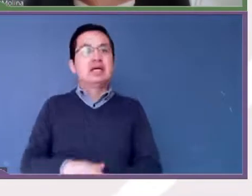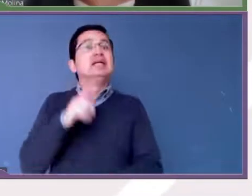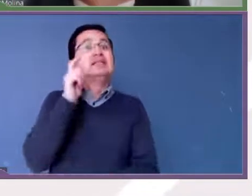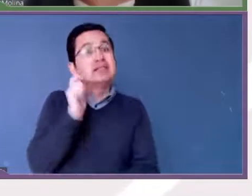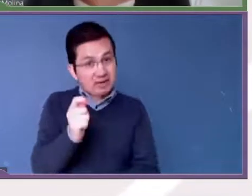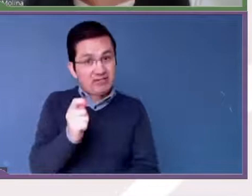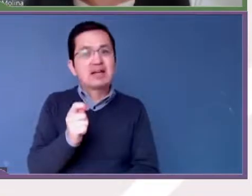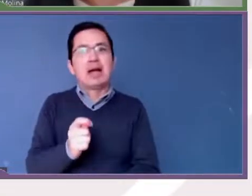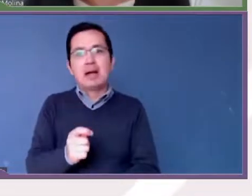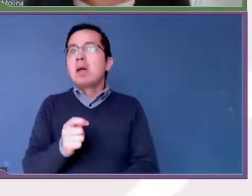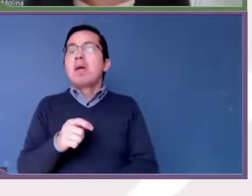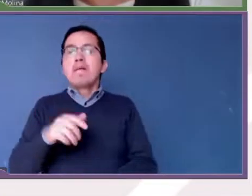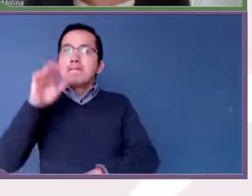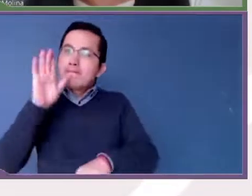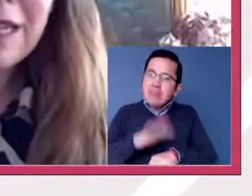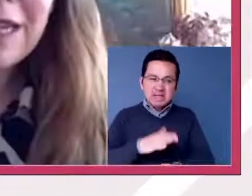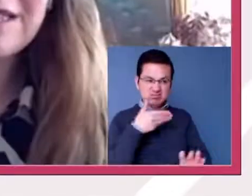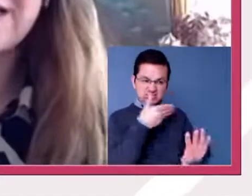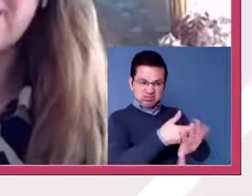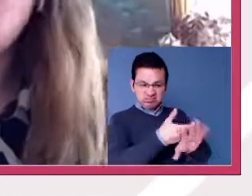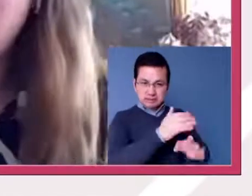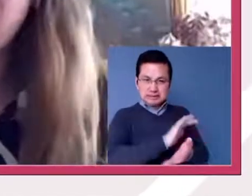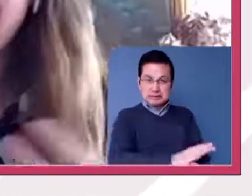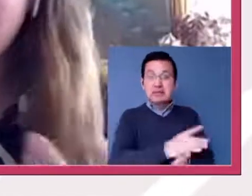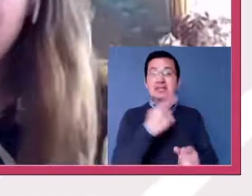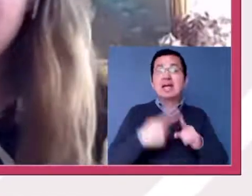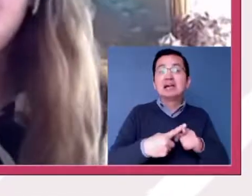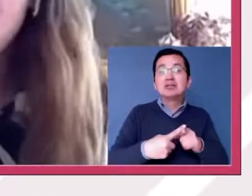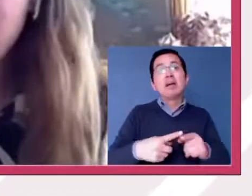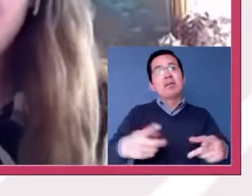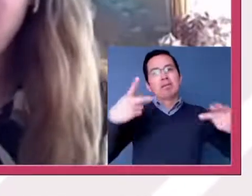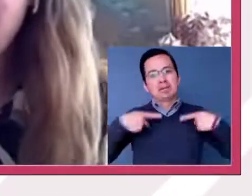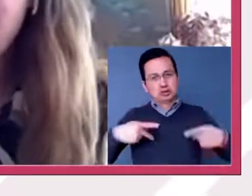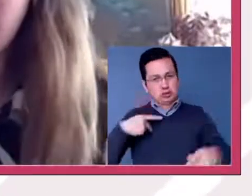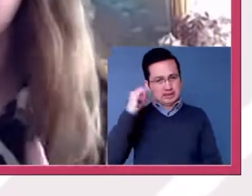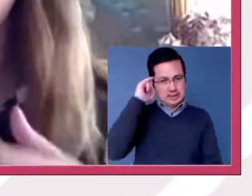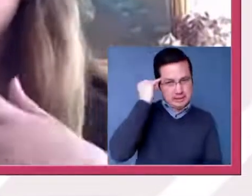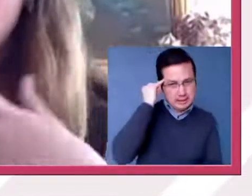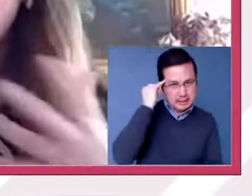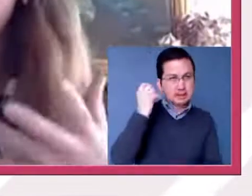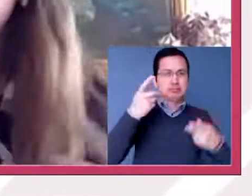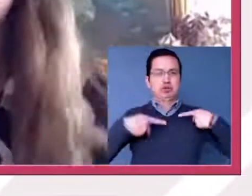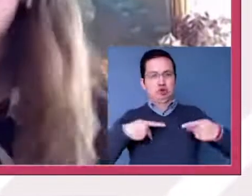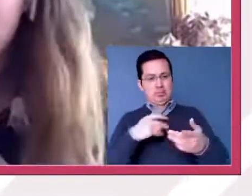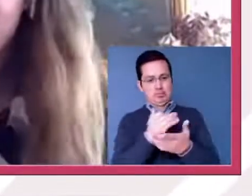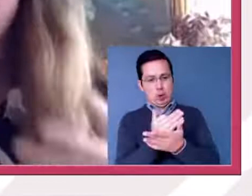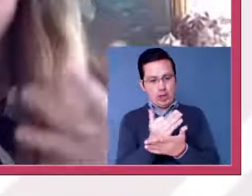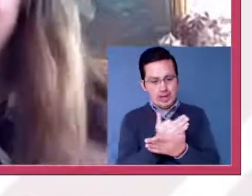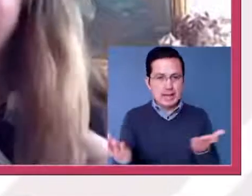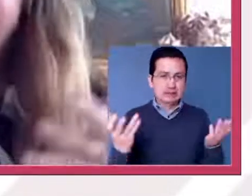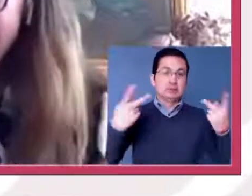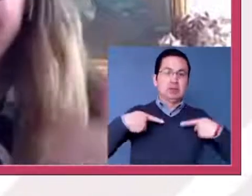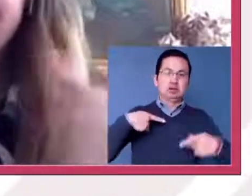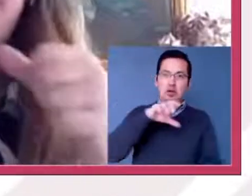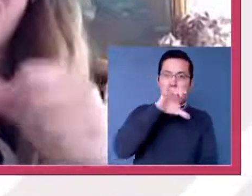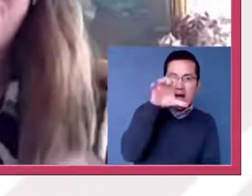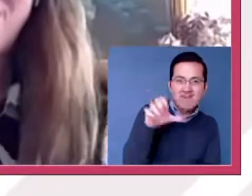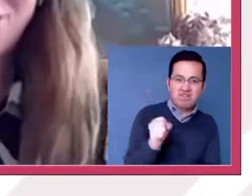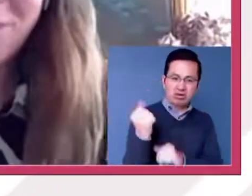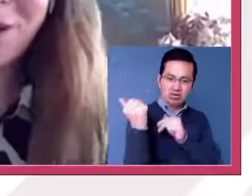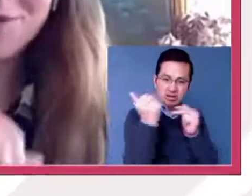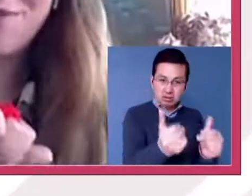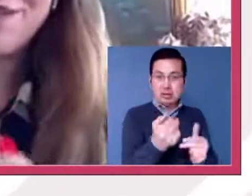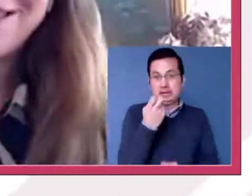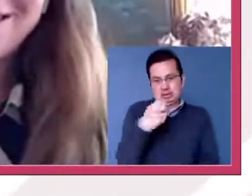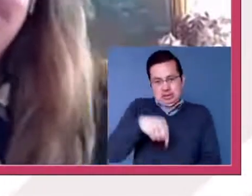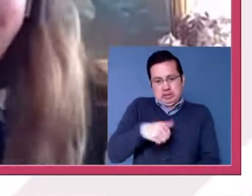piel morena, las personas afro, las personas indígenas, quienes son en la percepción de la ciudadanía, bueno, de las personas que viven en la Ciudad de